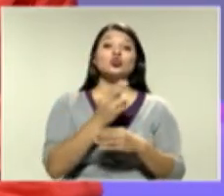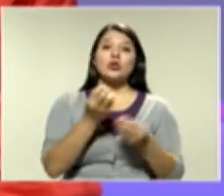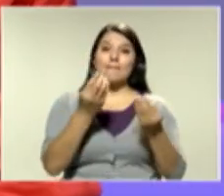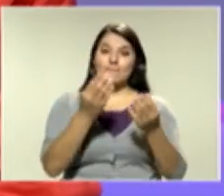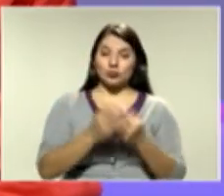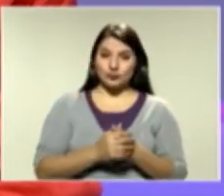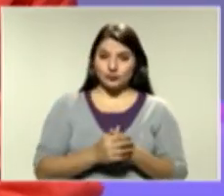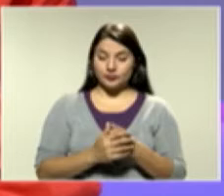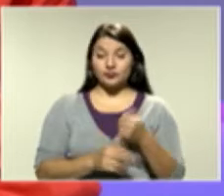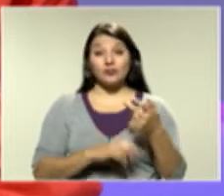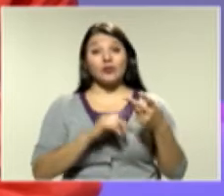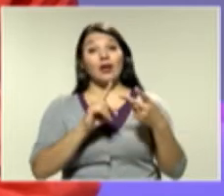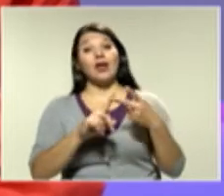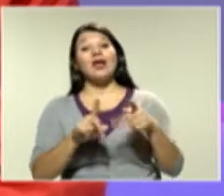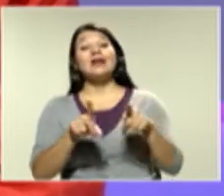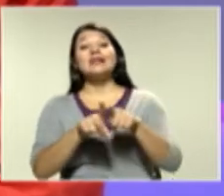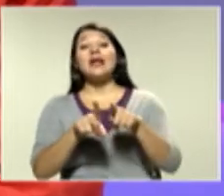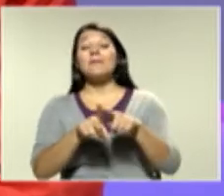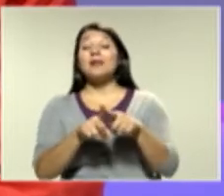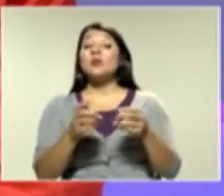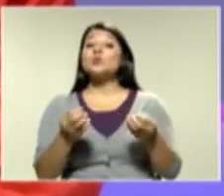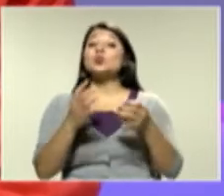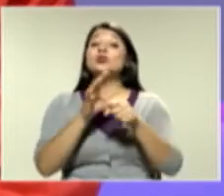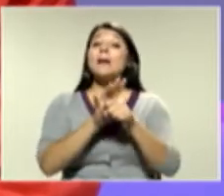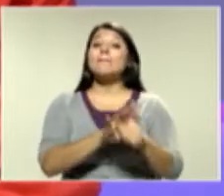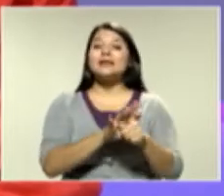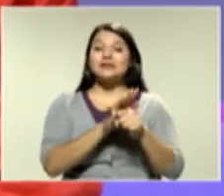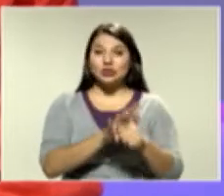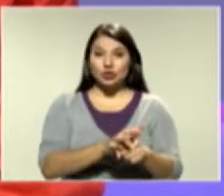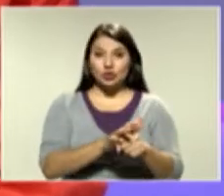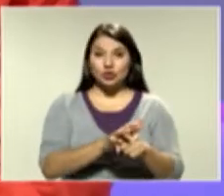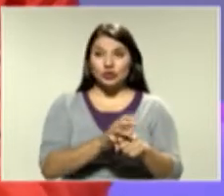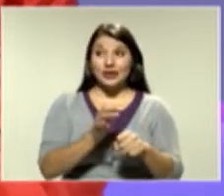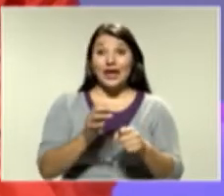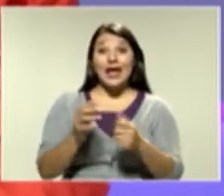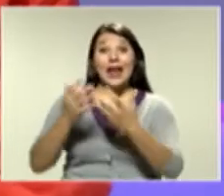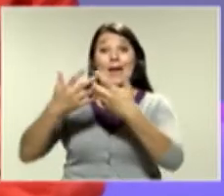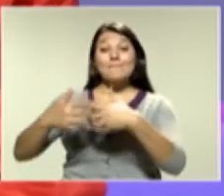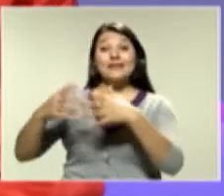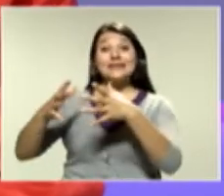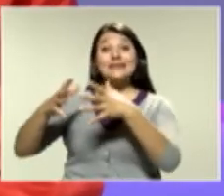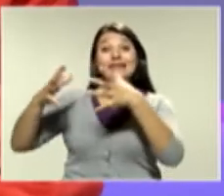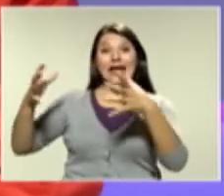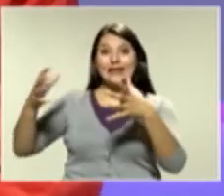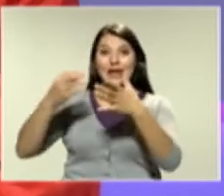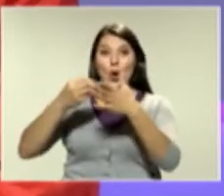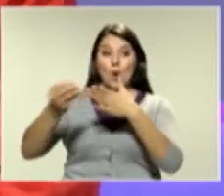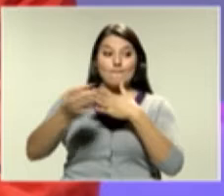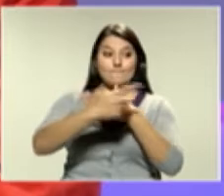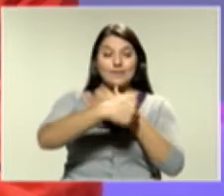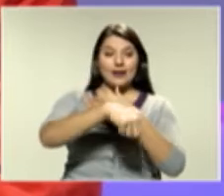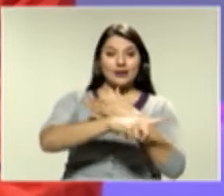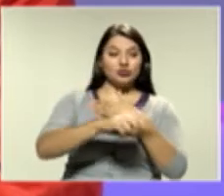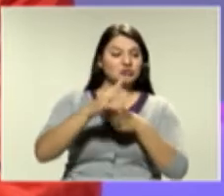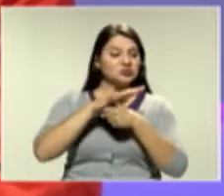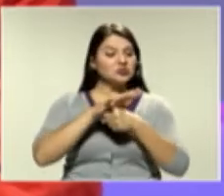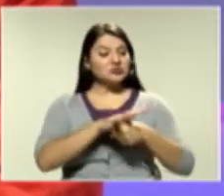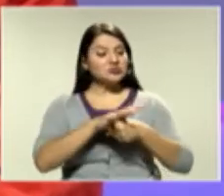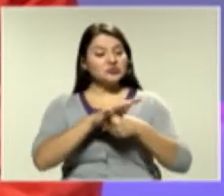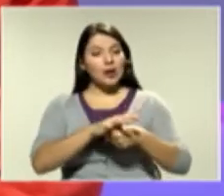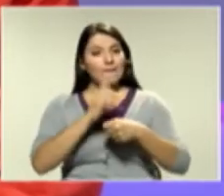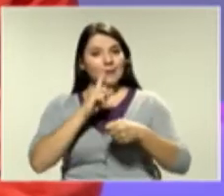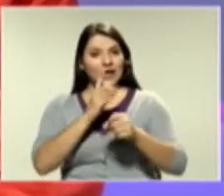Otro es de la gran presión de las casas comerciales por estar vendiendo, ¿verdad? Los